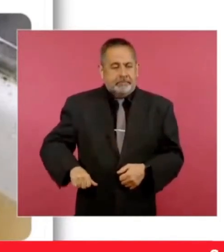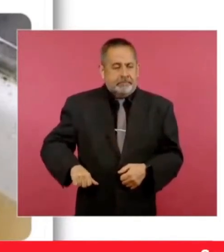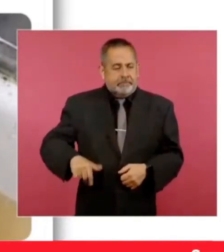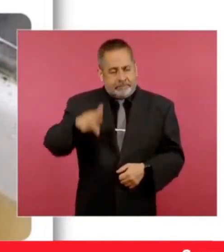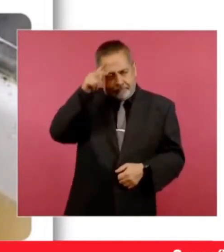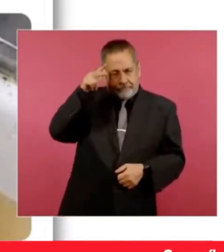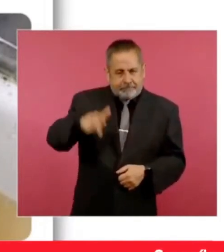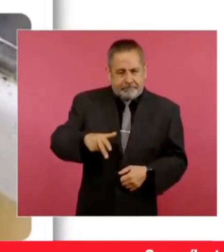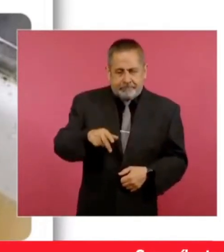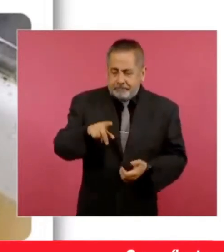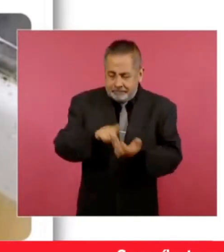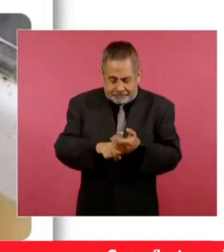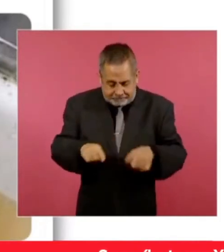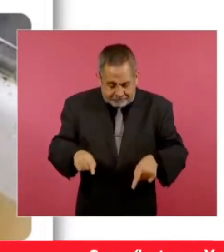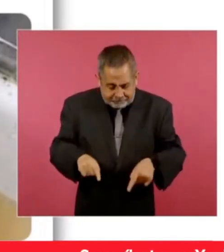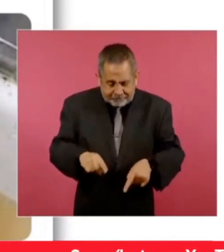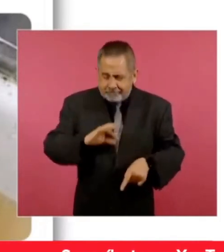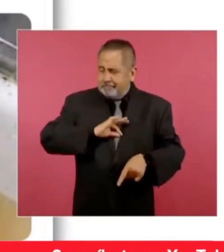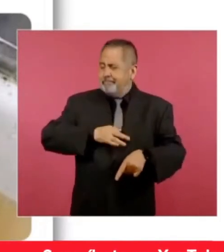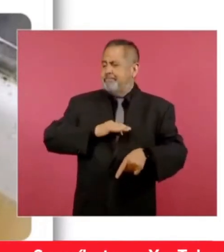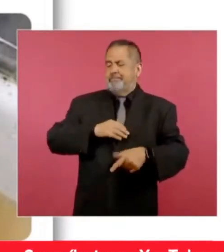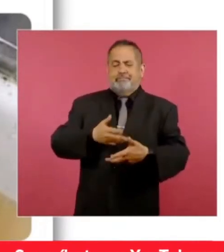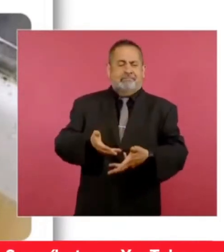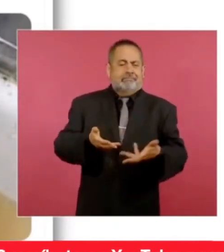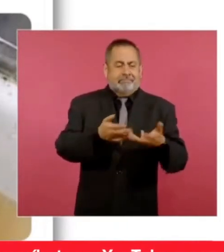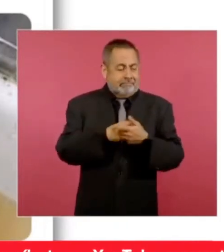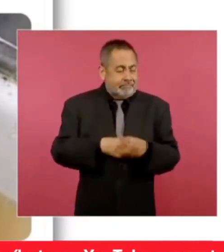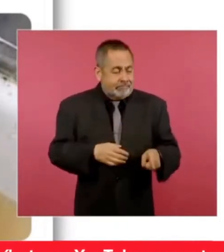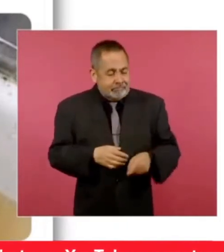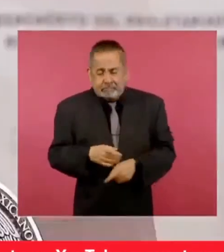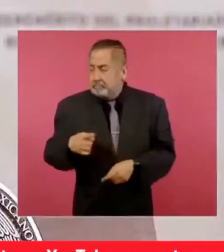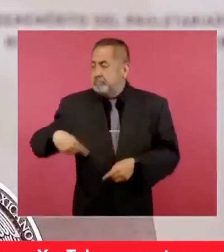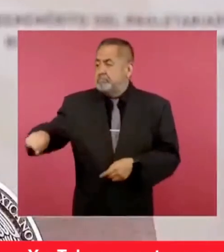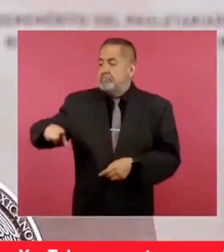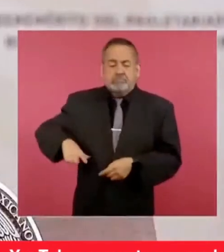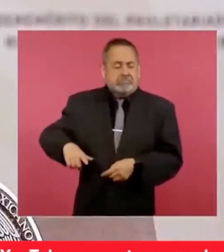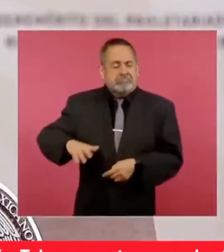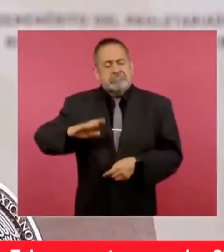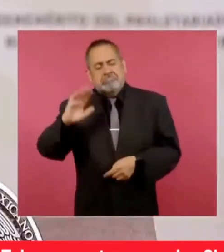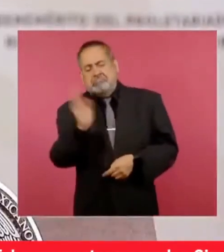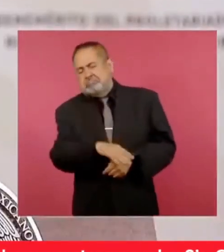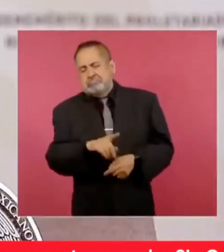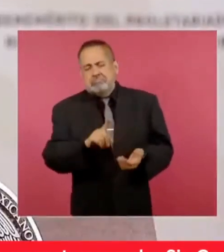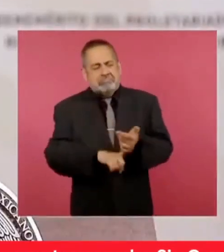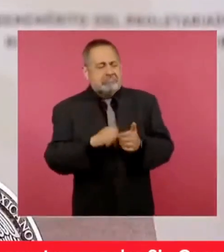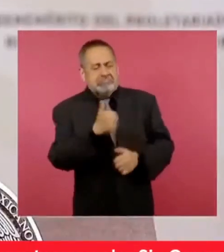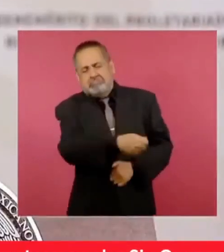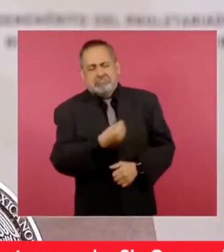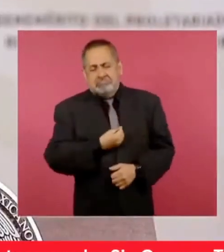poca toxicidad para merecer resolverlo de manera urgente. Que se aguante.